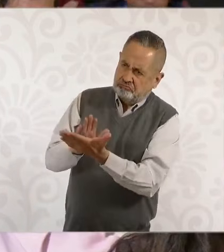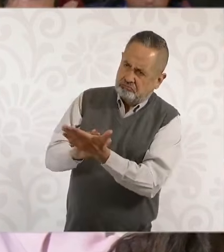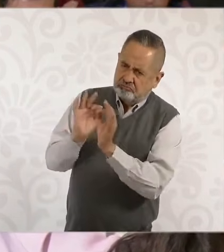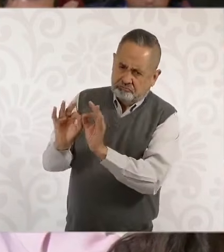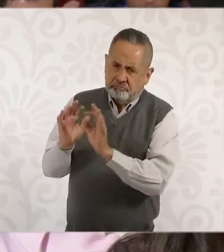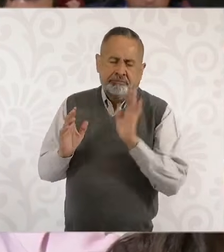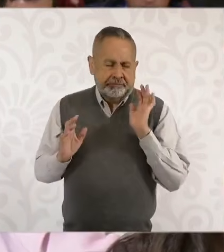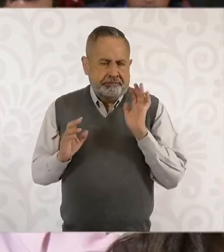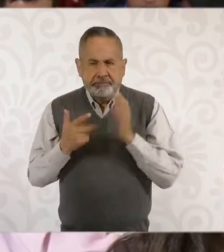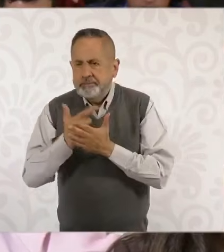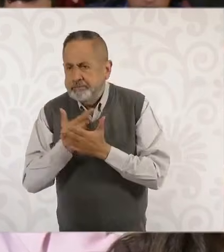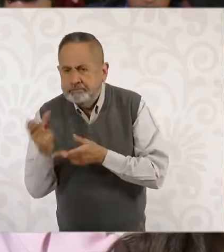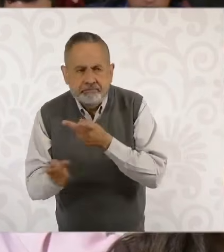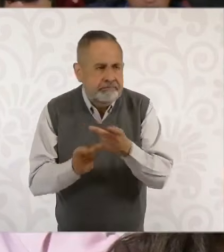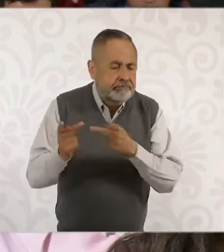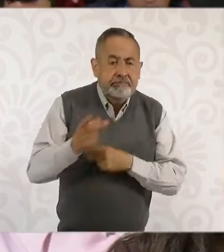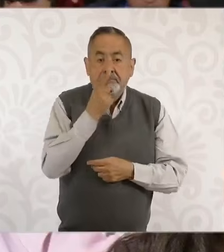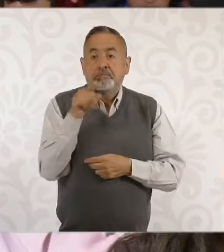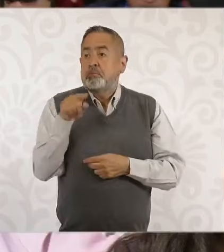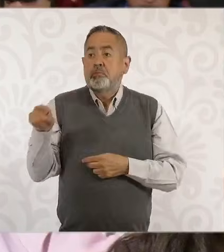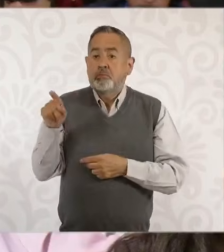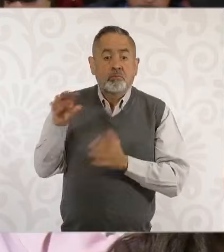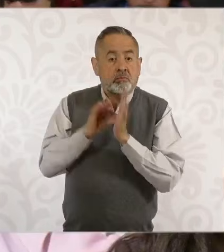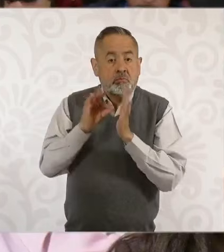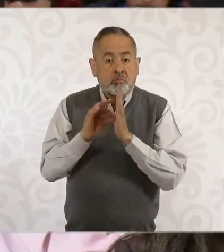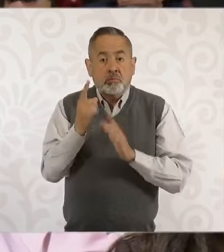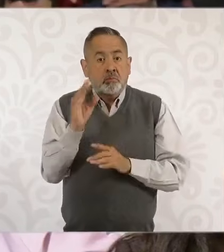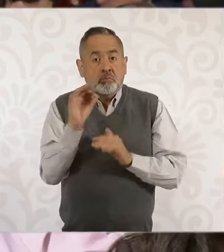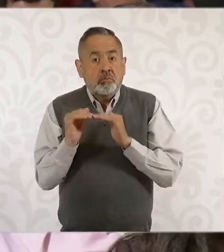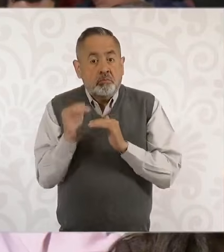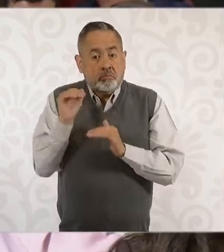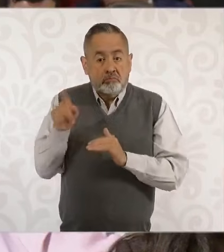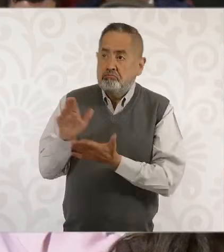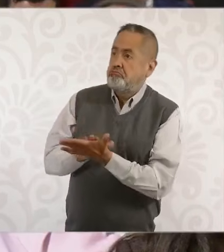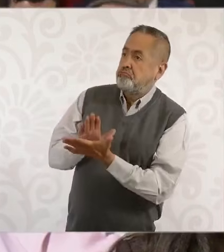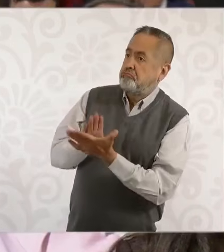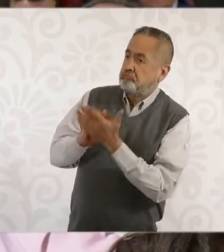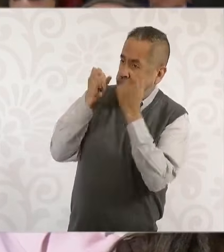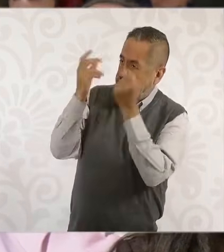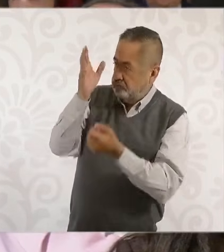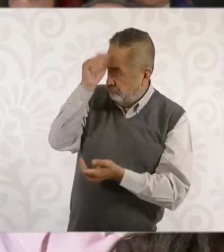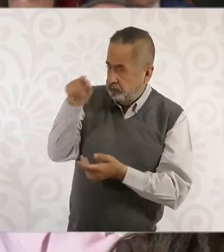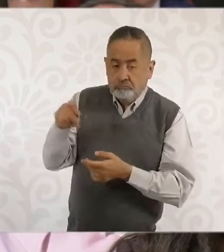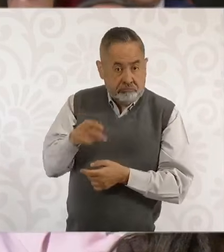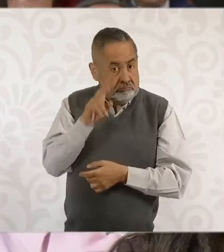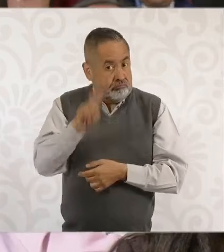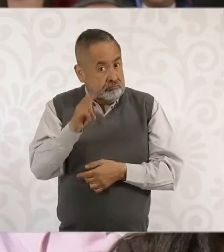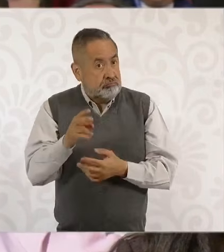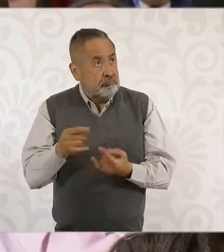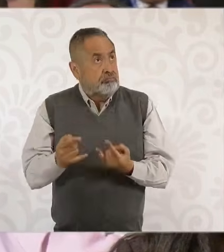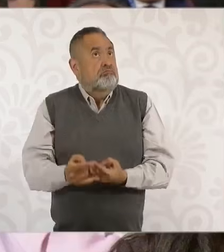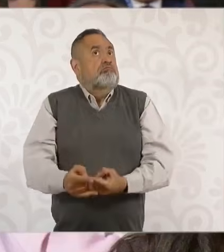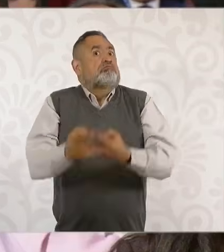la encuesta, habla de que subió un porcentaje, pues se podría decir histórico en lo que